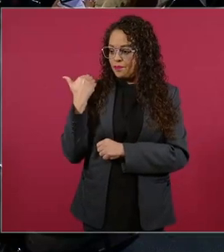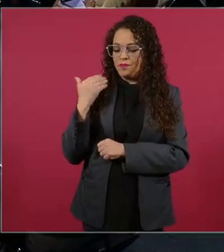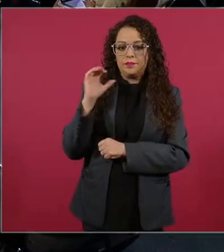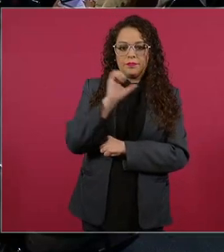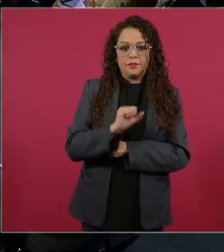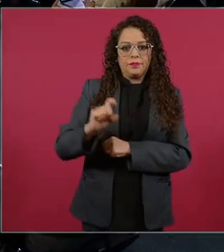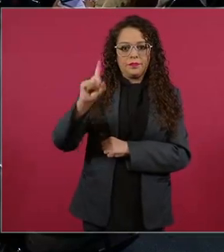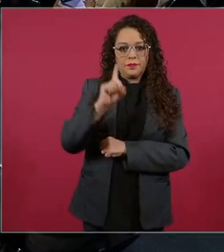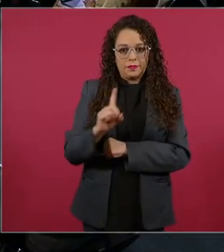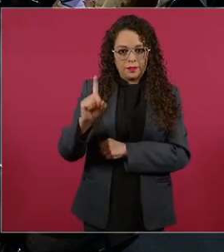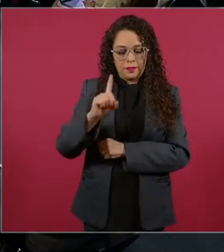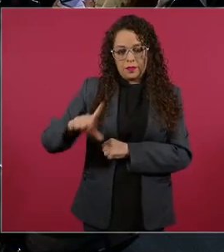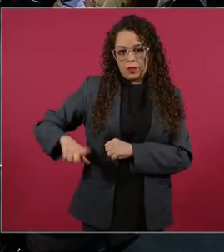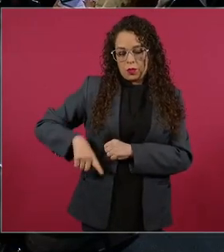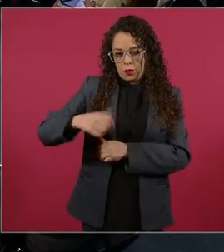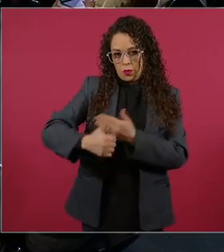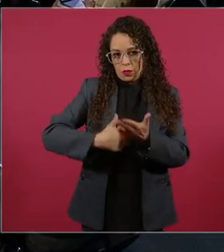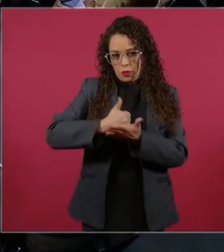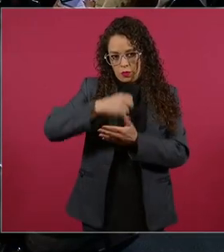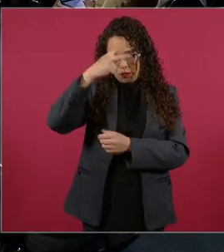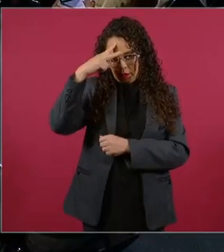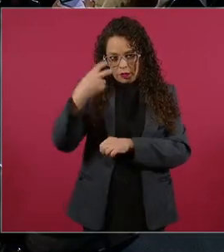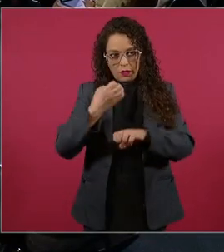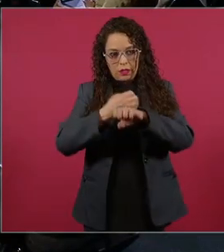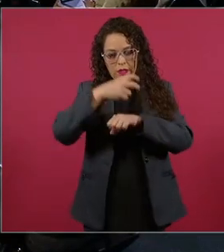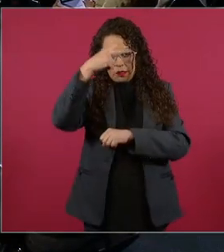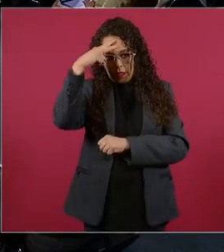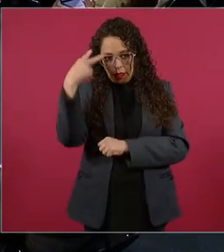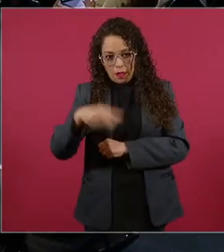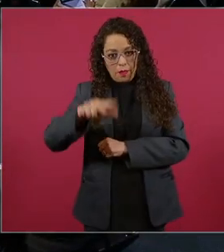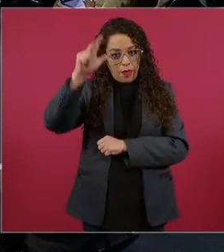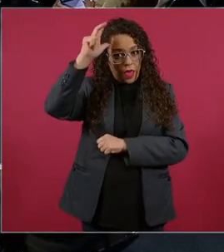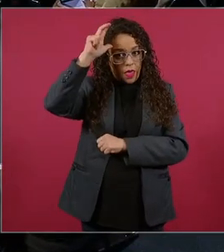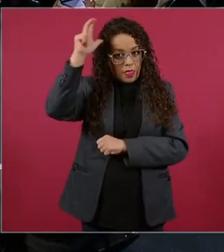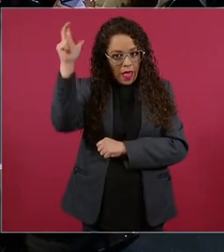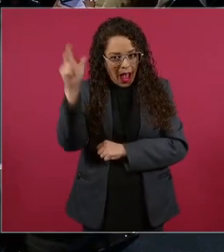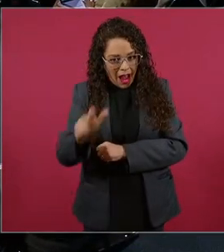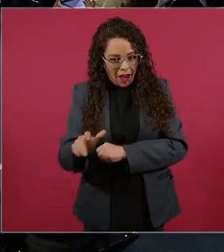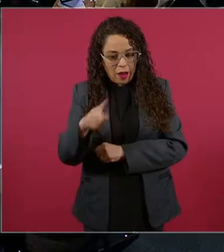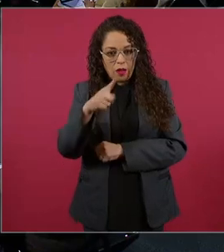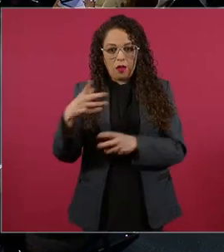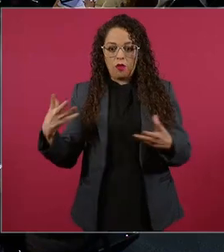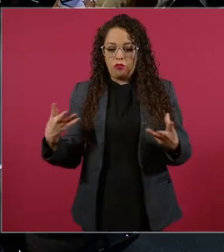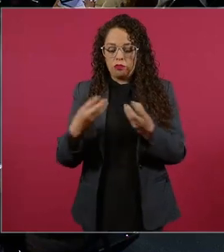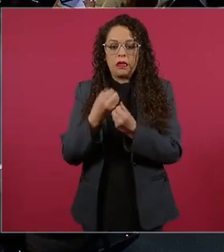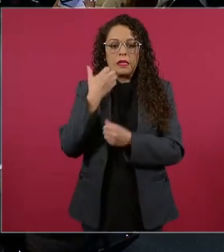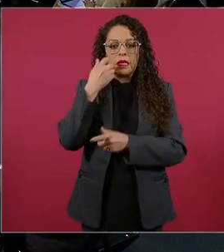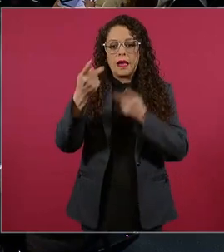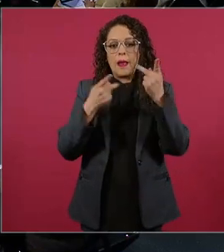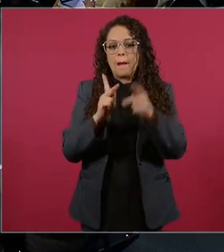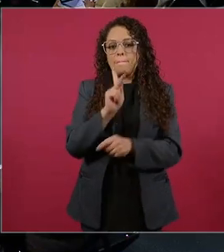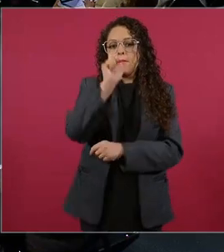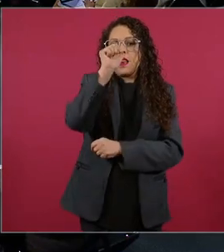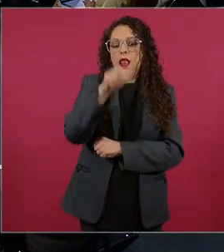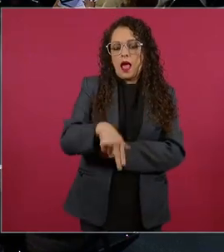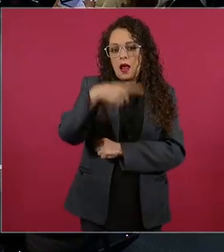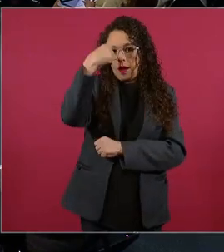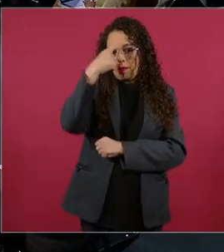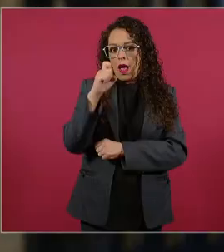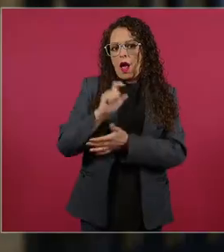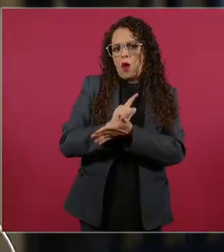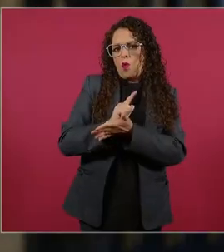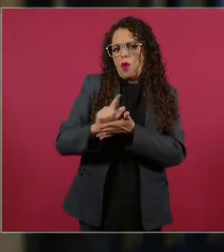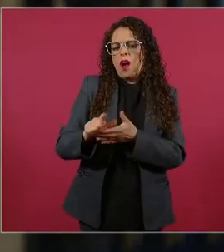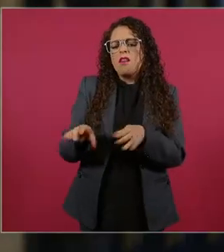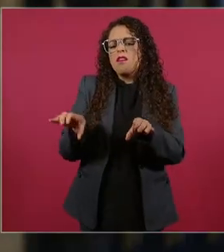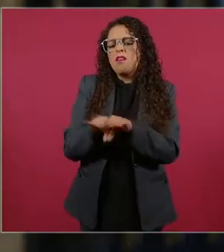conjunto entre el Gobierno de la Ciudad de México, Estado de México, Hidalgo, para crear infraestructura de agua potable, ¿cómo será? Si nos puede dar detalles,